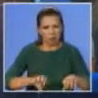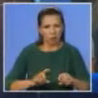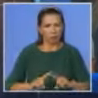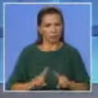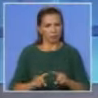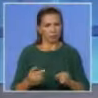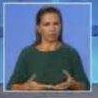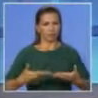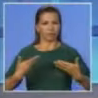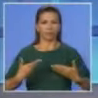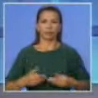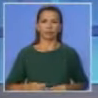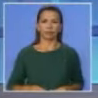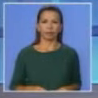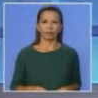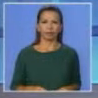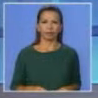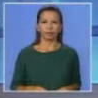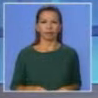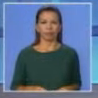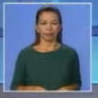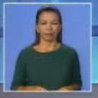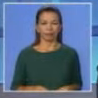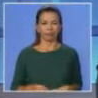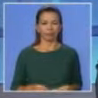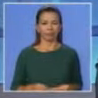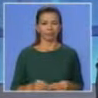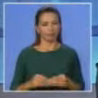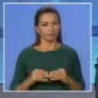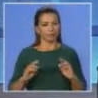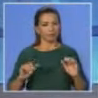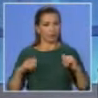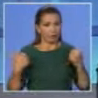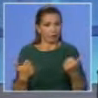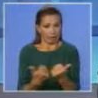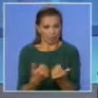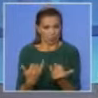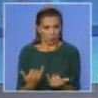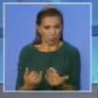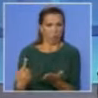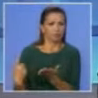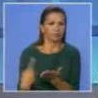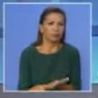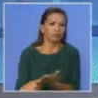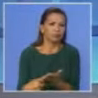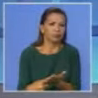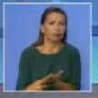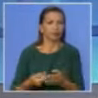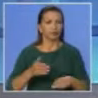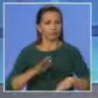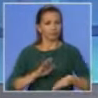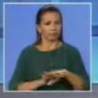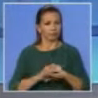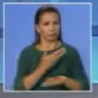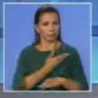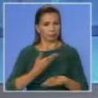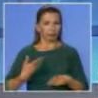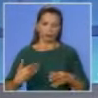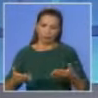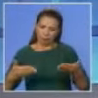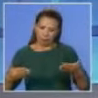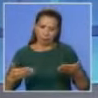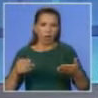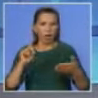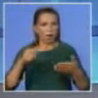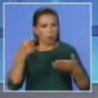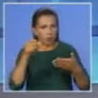Penal. Así es, la Asamblea debate en estos momentos, como decíamos, el veto parcial del Ejecutivo al proyecto de Código Integral Penal.